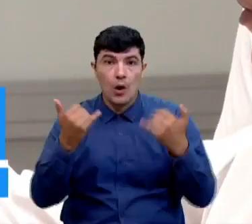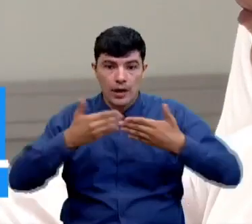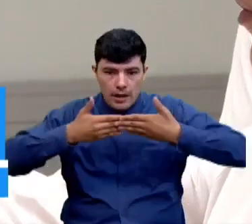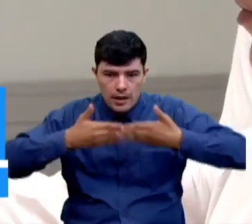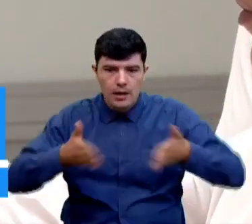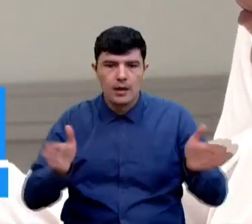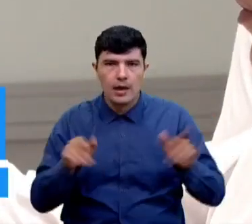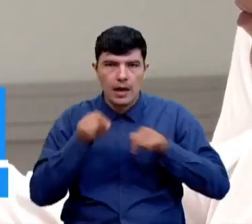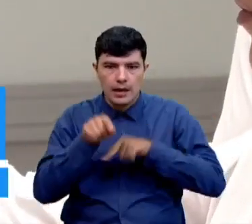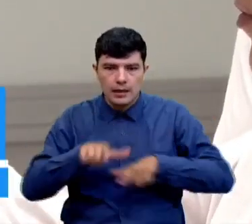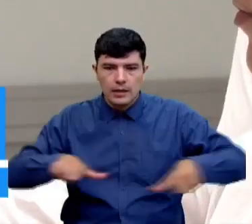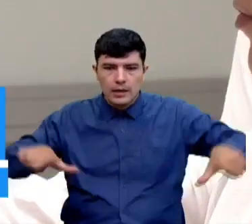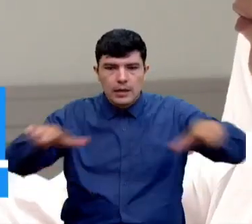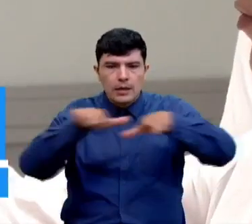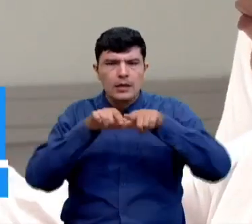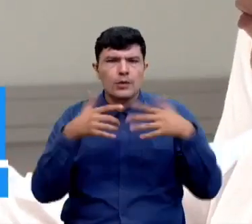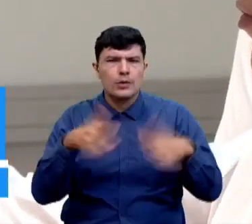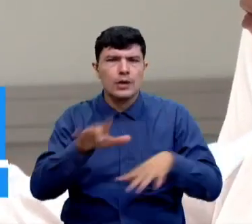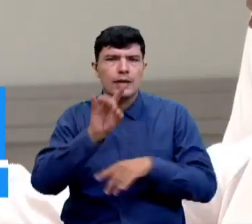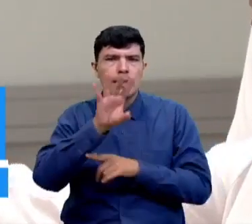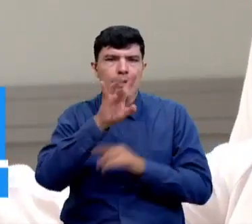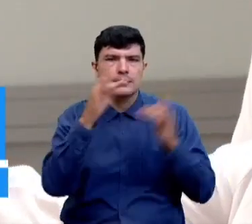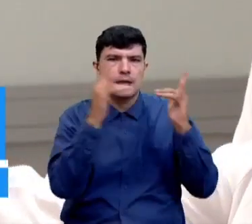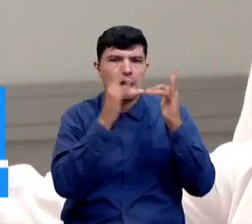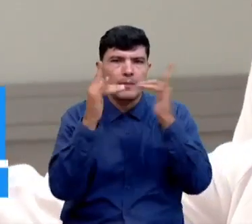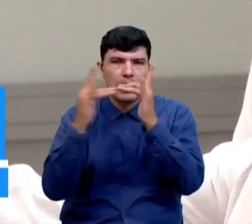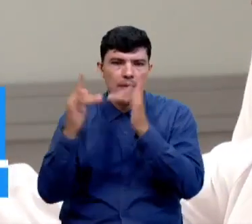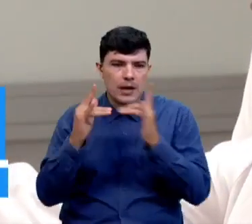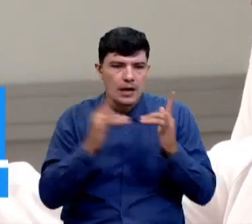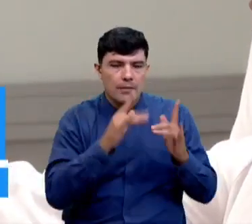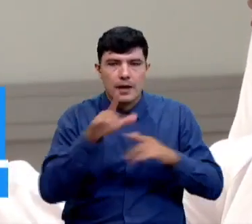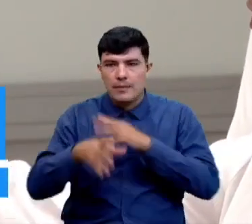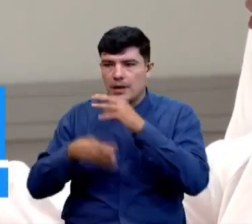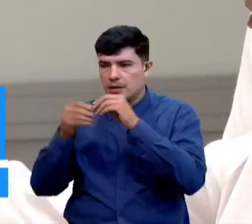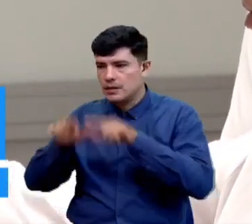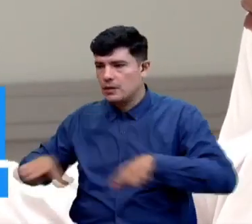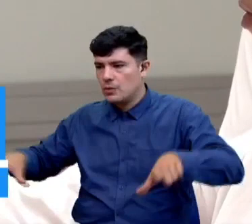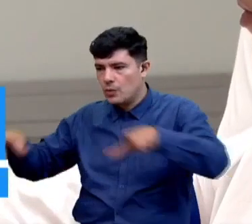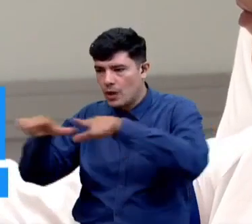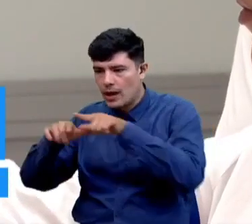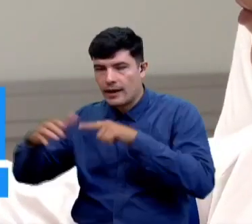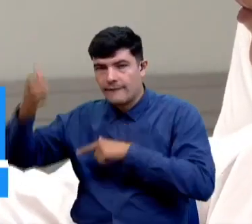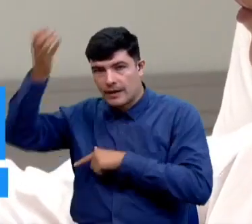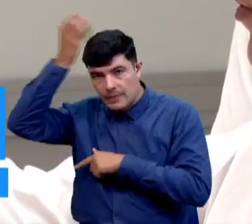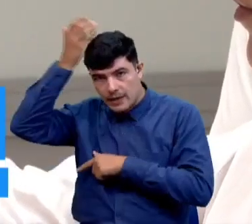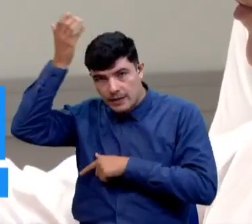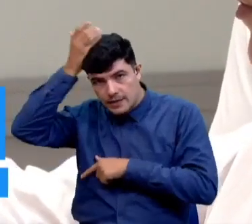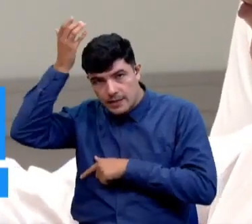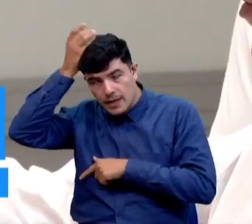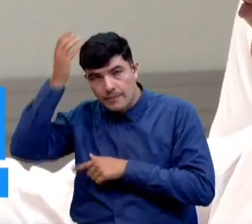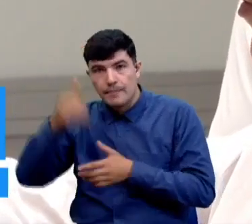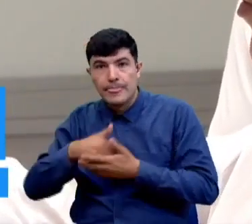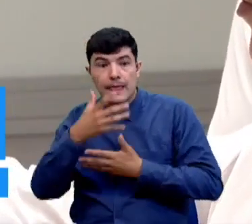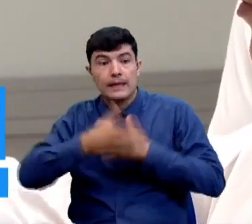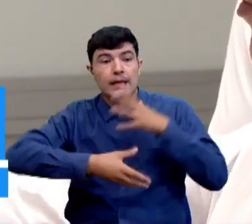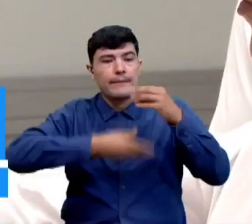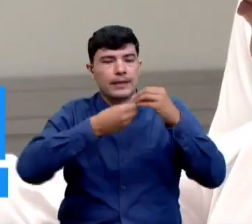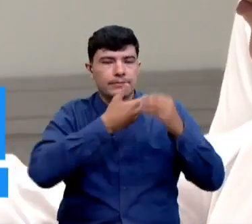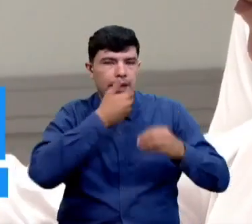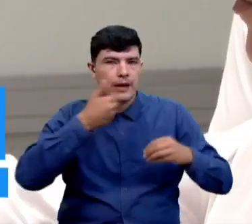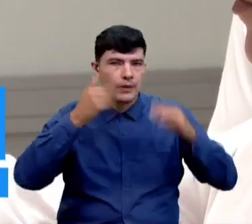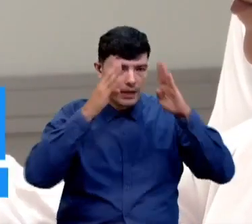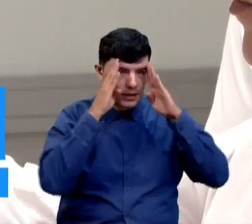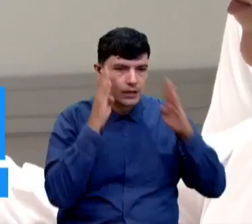este piso con más de 15 camas toda la sala de enfermería y mejor atención a